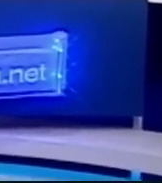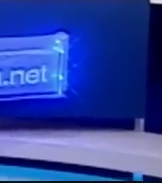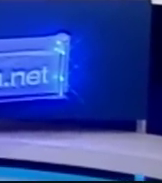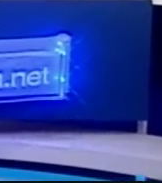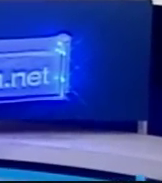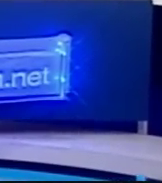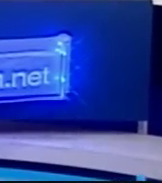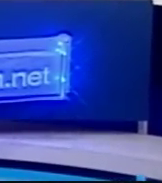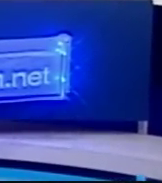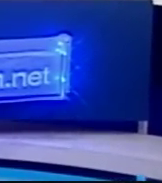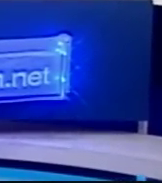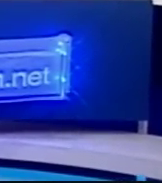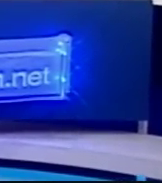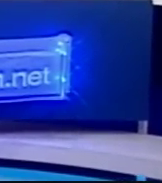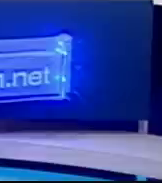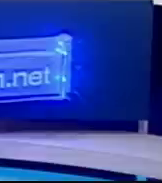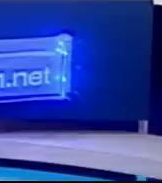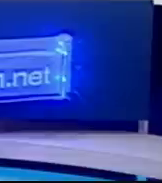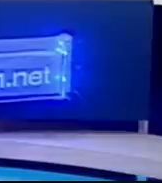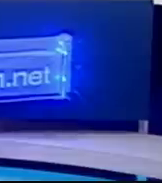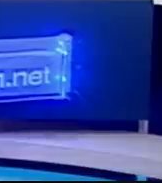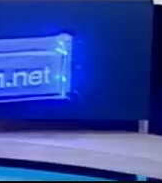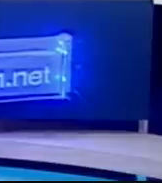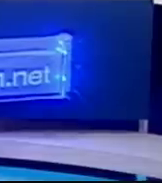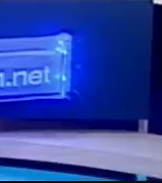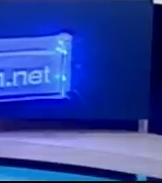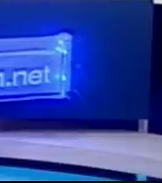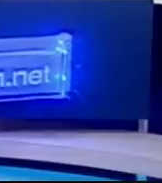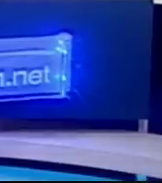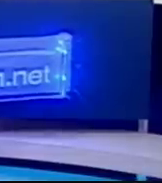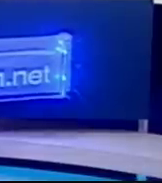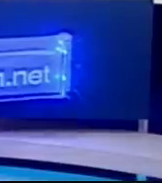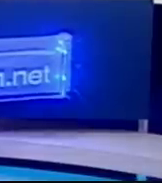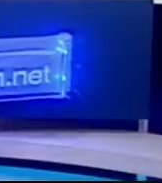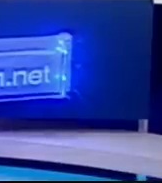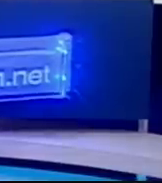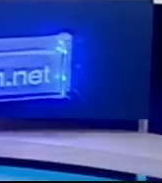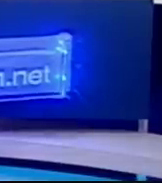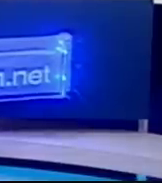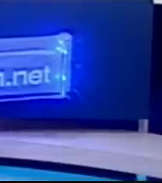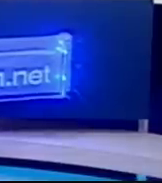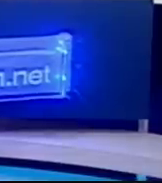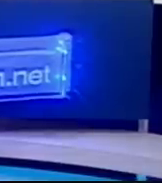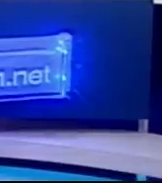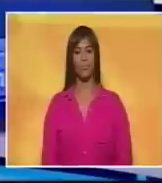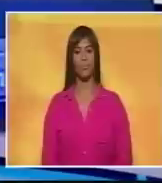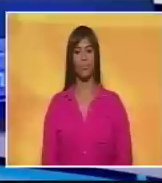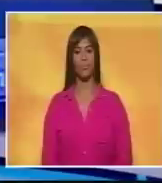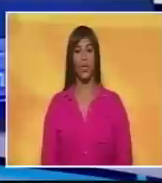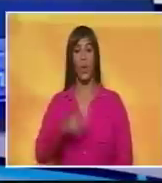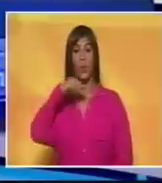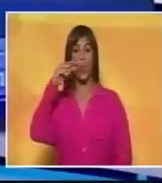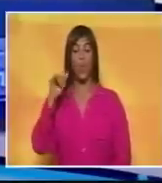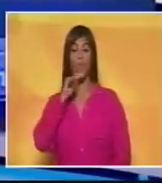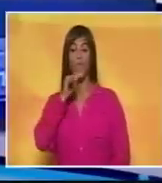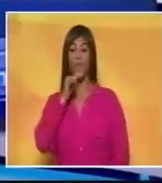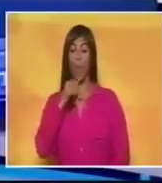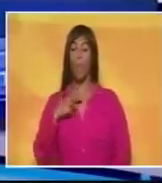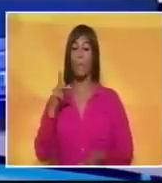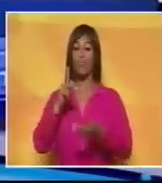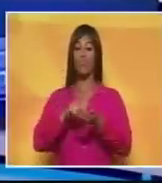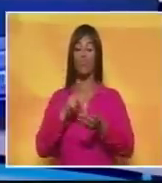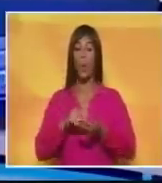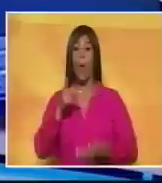Continuamos con más. Noruega informa que esta semana se ha producido en Oslo un encuentro entre representantes de los principales actores políticos de